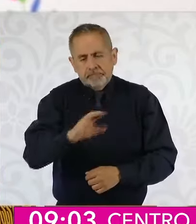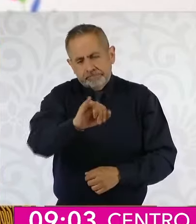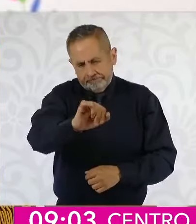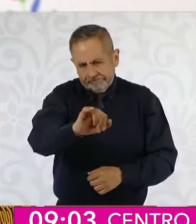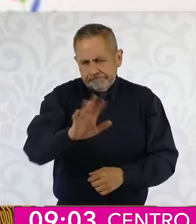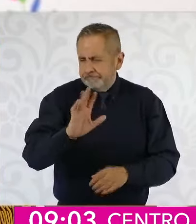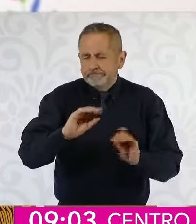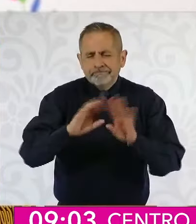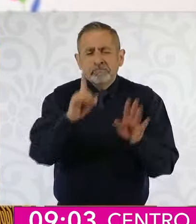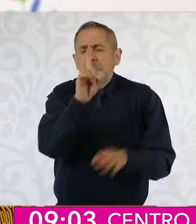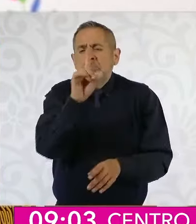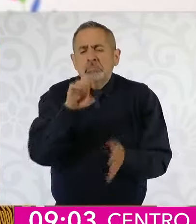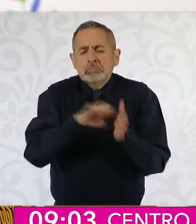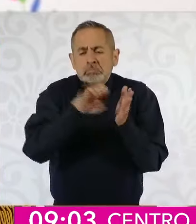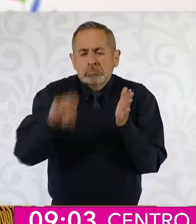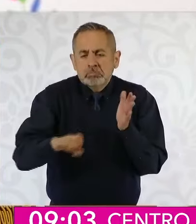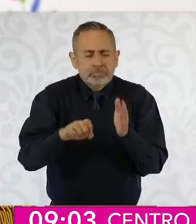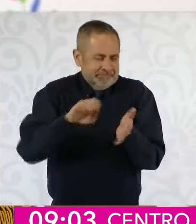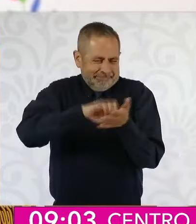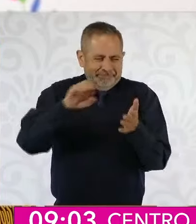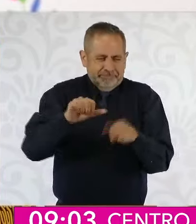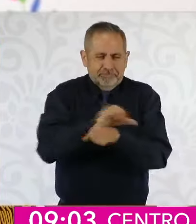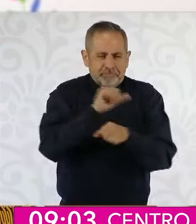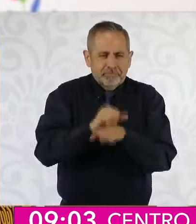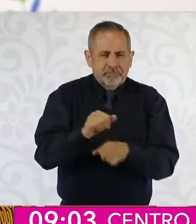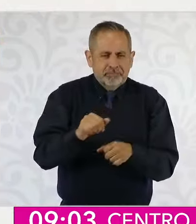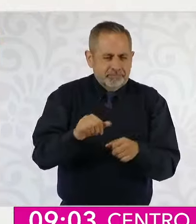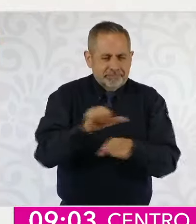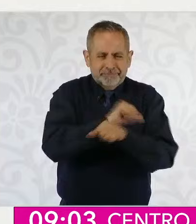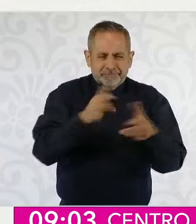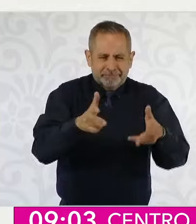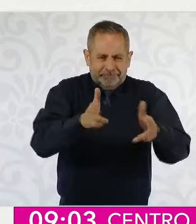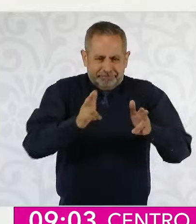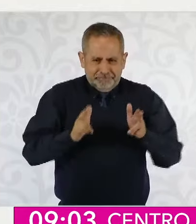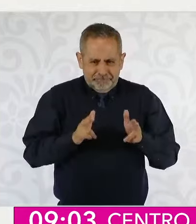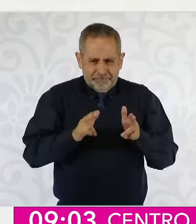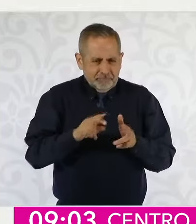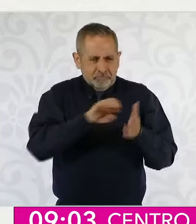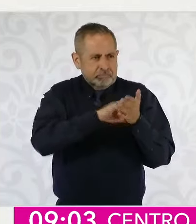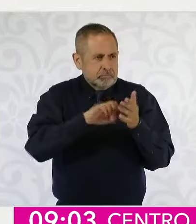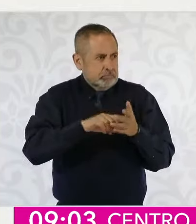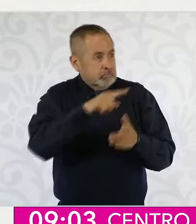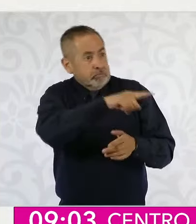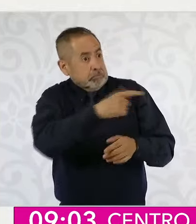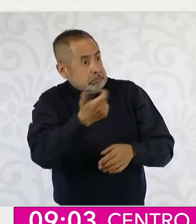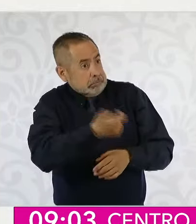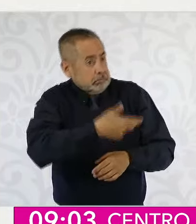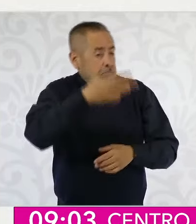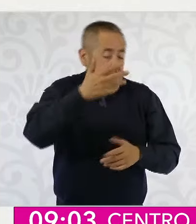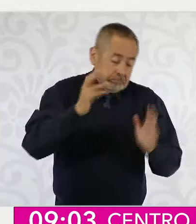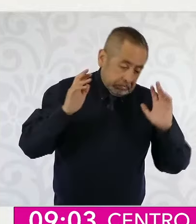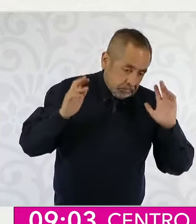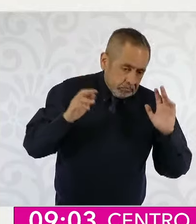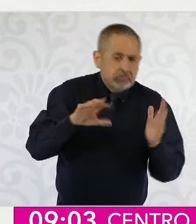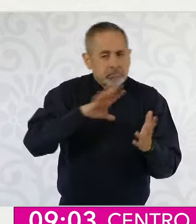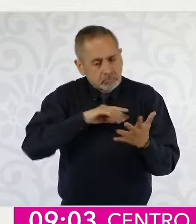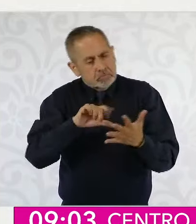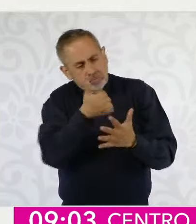en una pick-up. Pero como ese, hay muchos otros ejemplos del